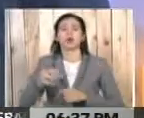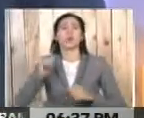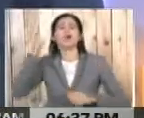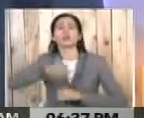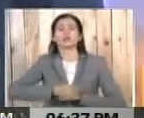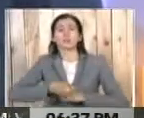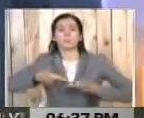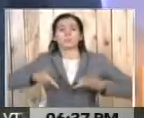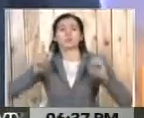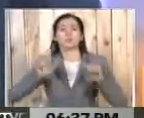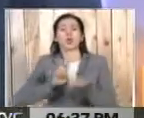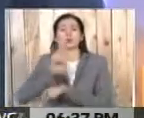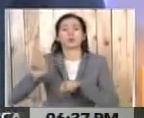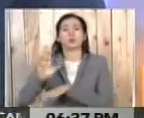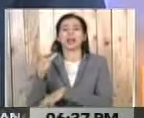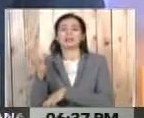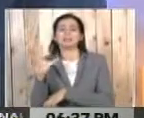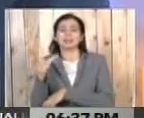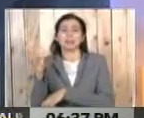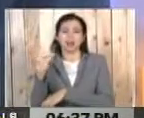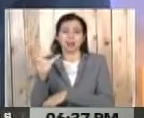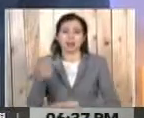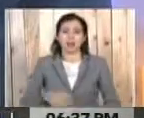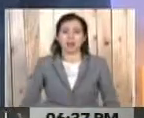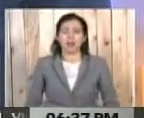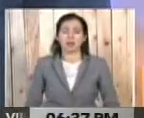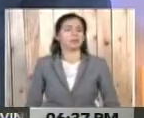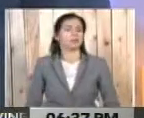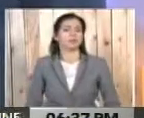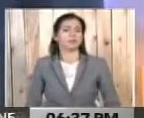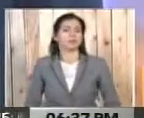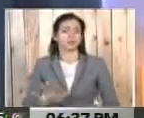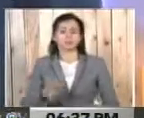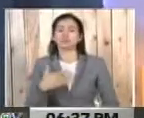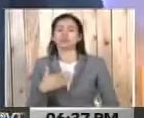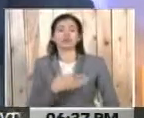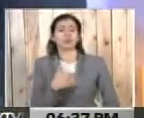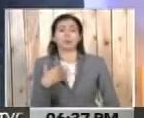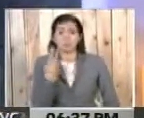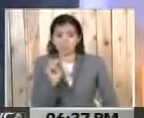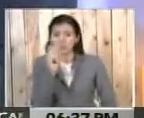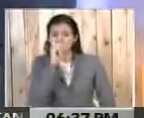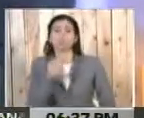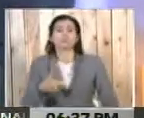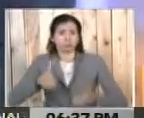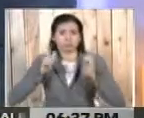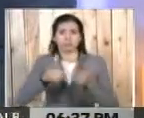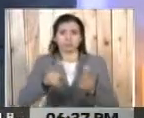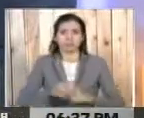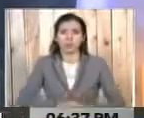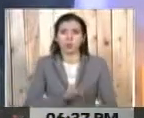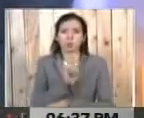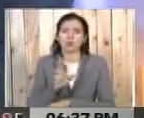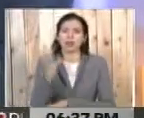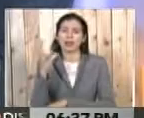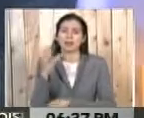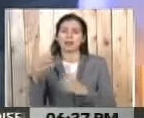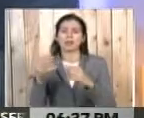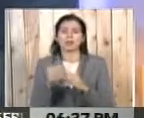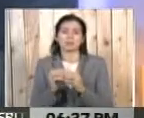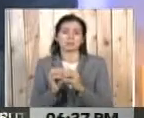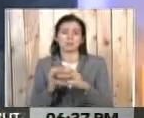decir, un bien. Ellos quieren manejar todo. Ellos no, ellos deciden. Yo lo quiero por 20 años y se lo tienen que dar. Y sobre todo, una ley, y ahí es donde